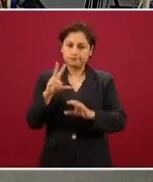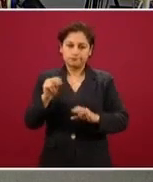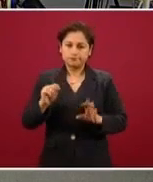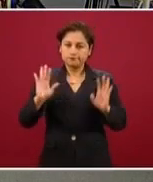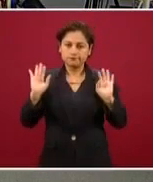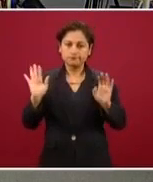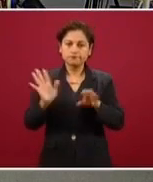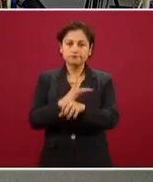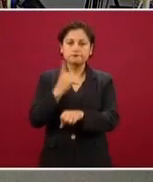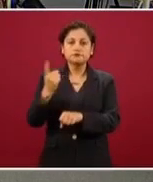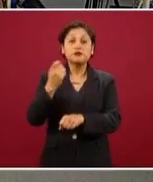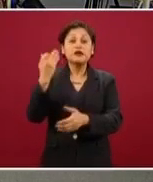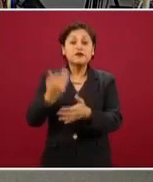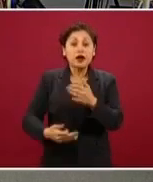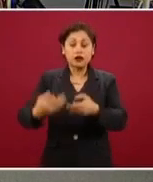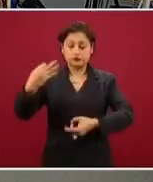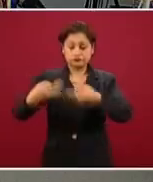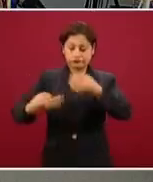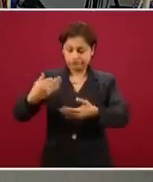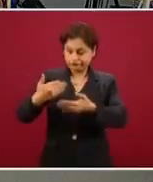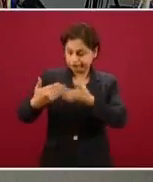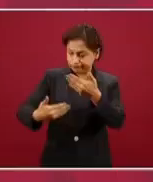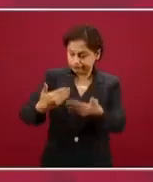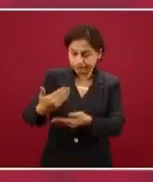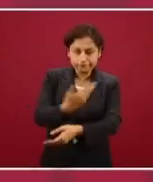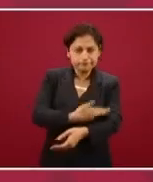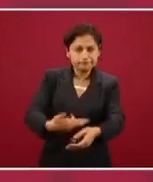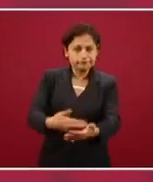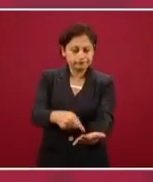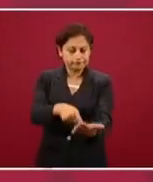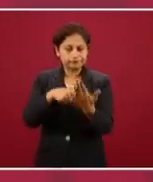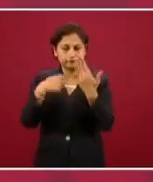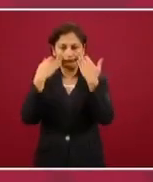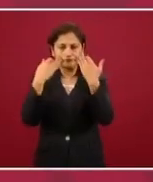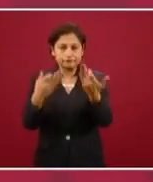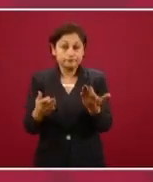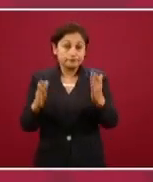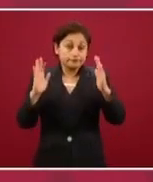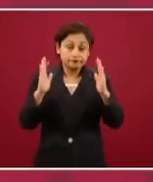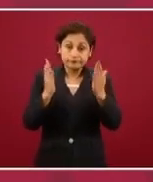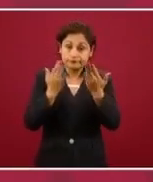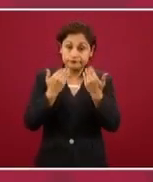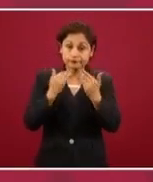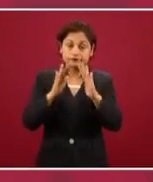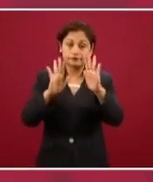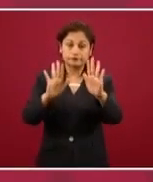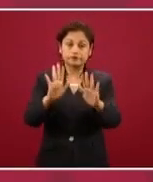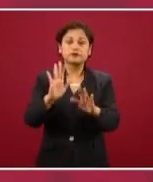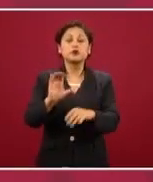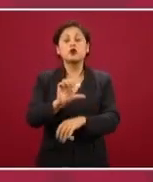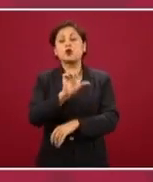pruebas. Y lo otro que también aprovecho para comentarles es que